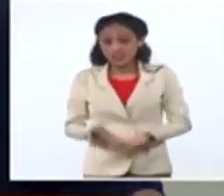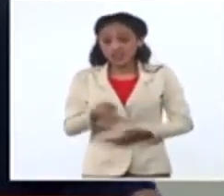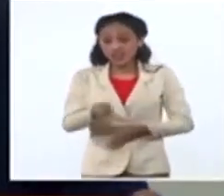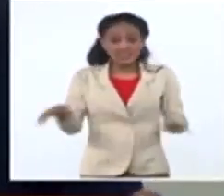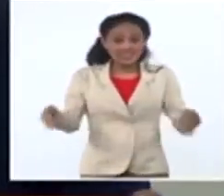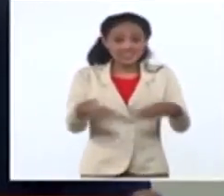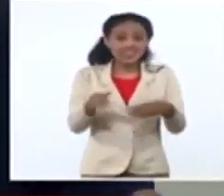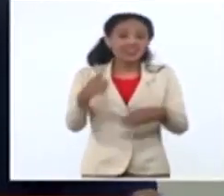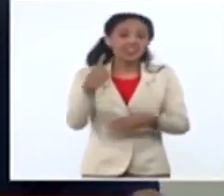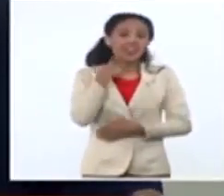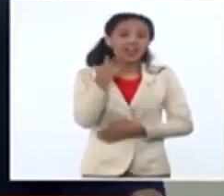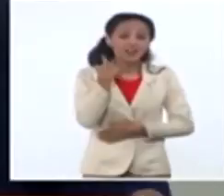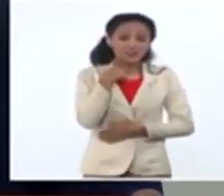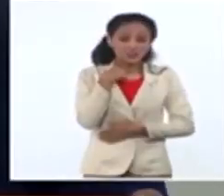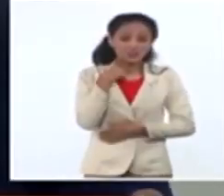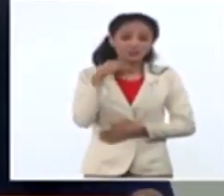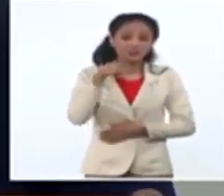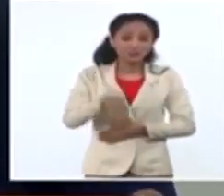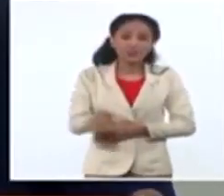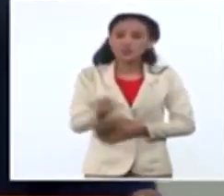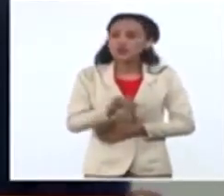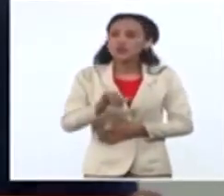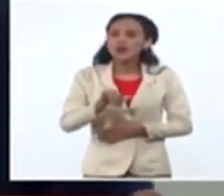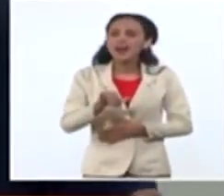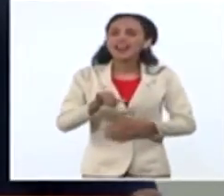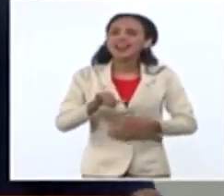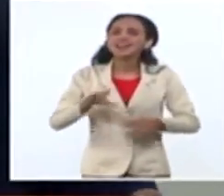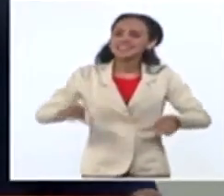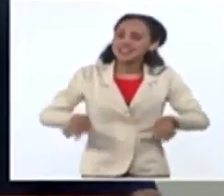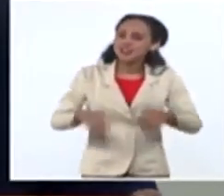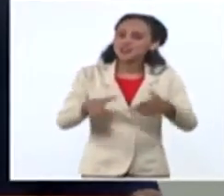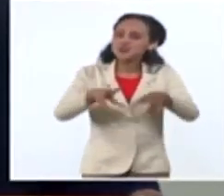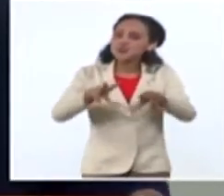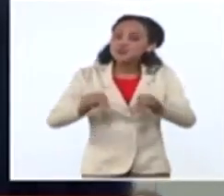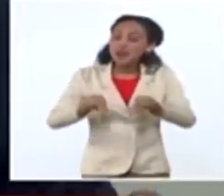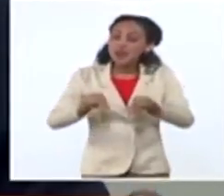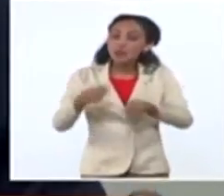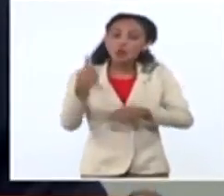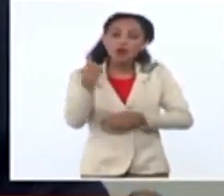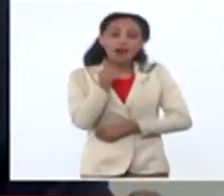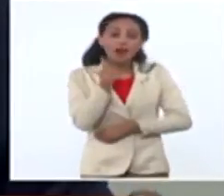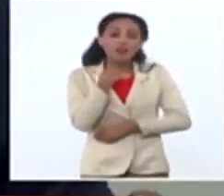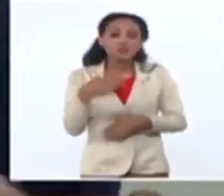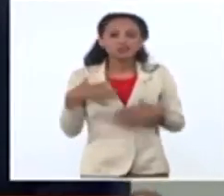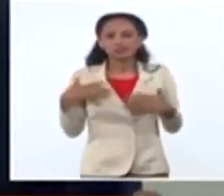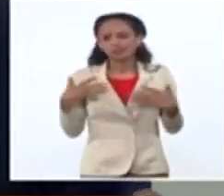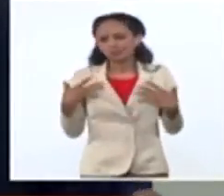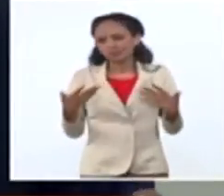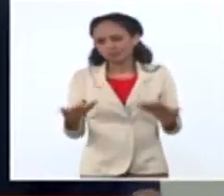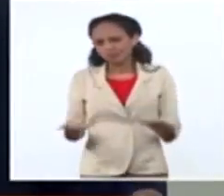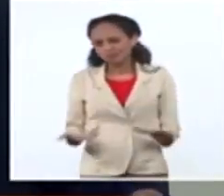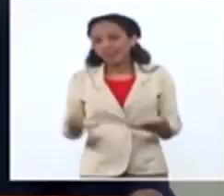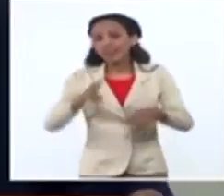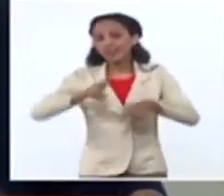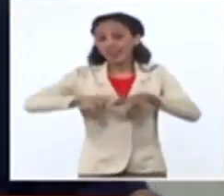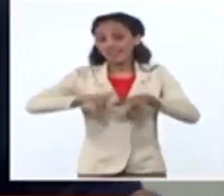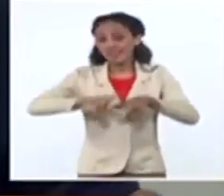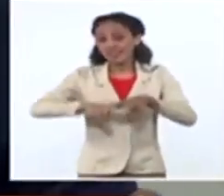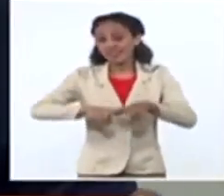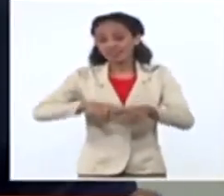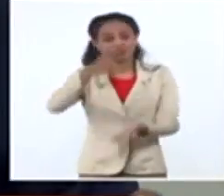año, incluida la celebración del nuevo aniversario de La Habana,